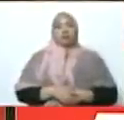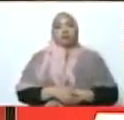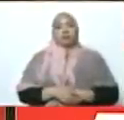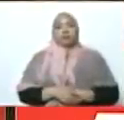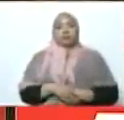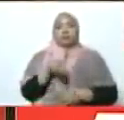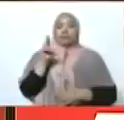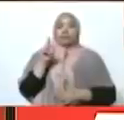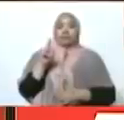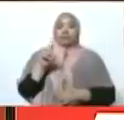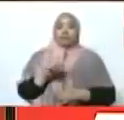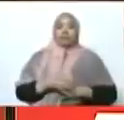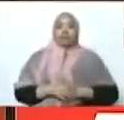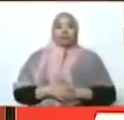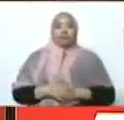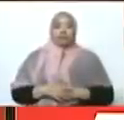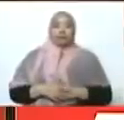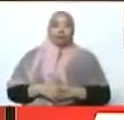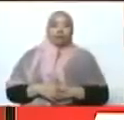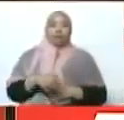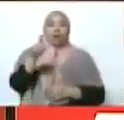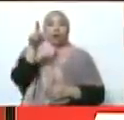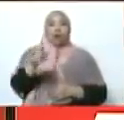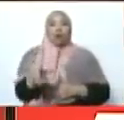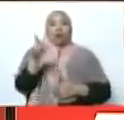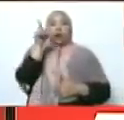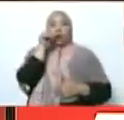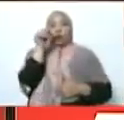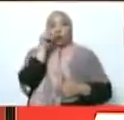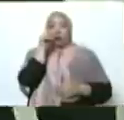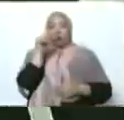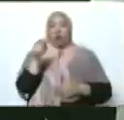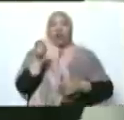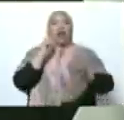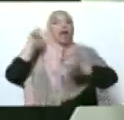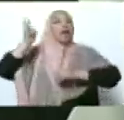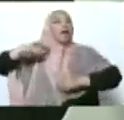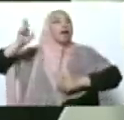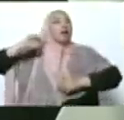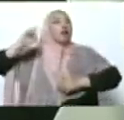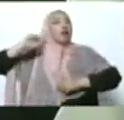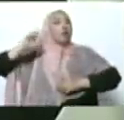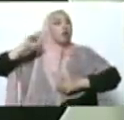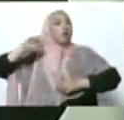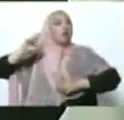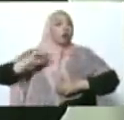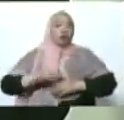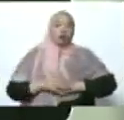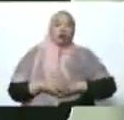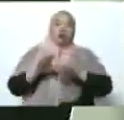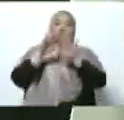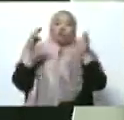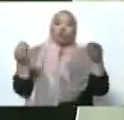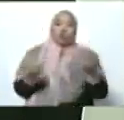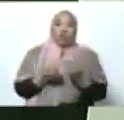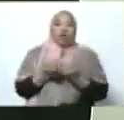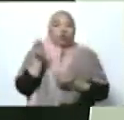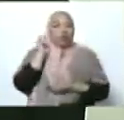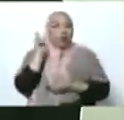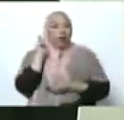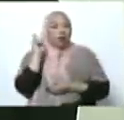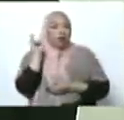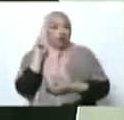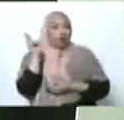segunda pregunta la realiza Lisandro Rojas por YBKE Mundial. Gracias. Buenas tardes. Buenas tardes, Lisandro.